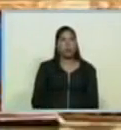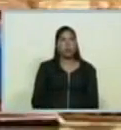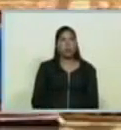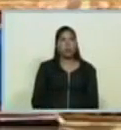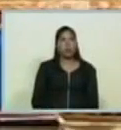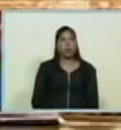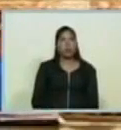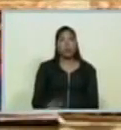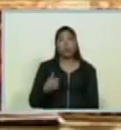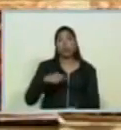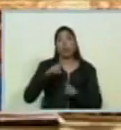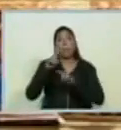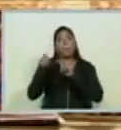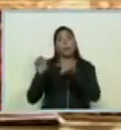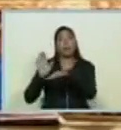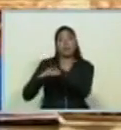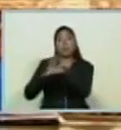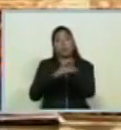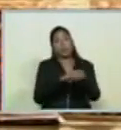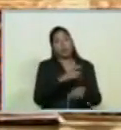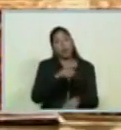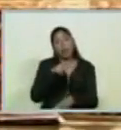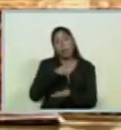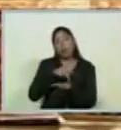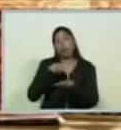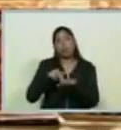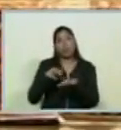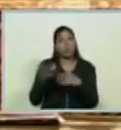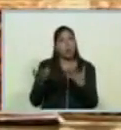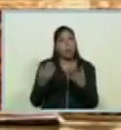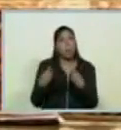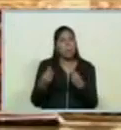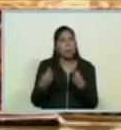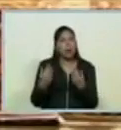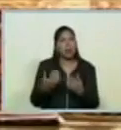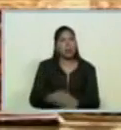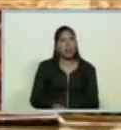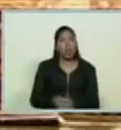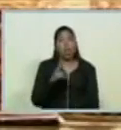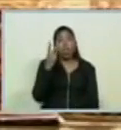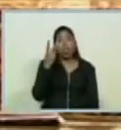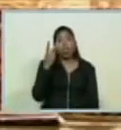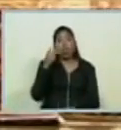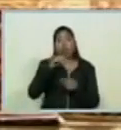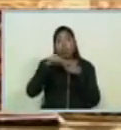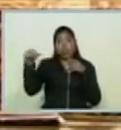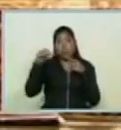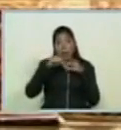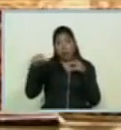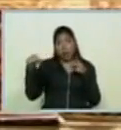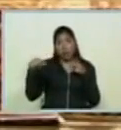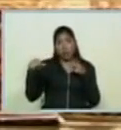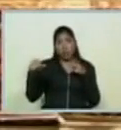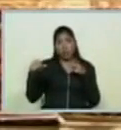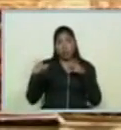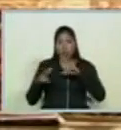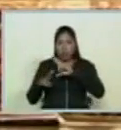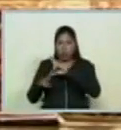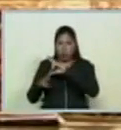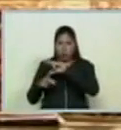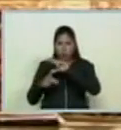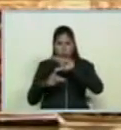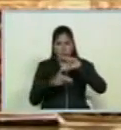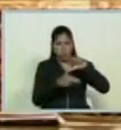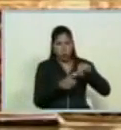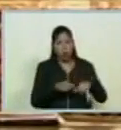qué sirve ser colonia? Estado colonial. Han pasado 2 semanas del huracán